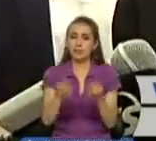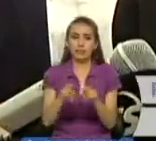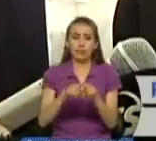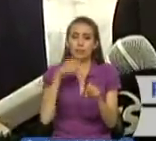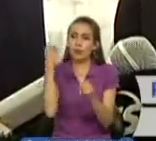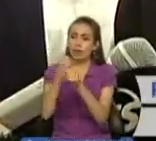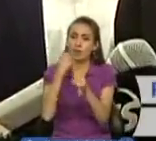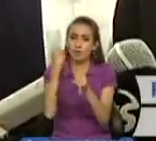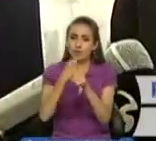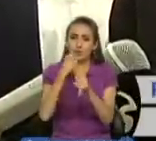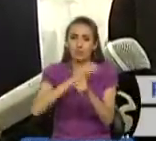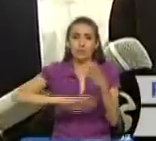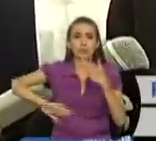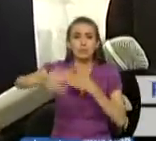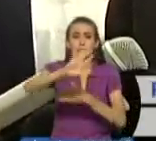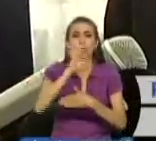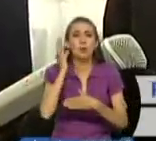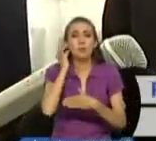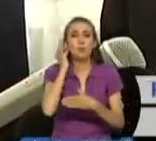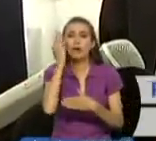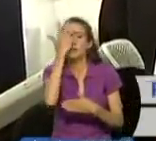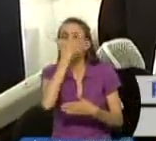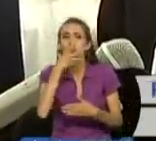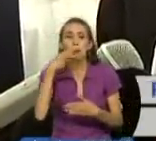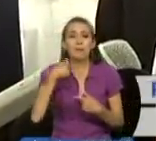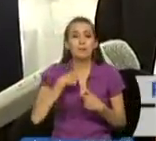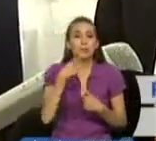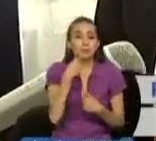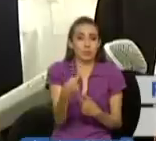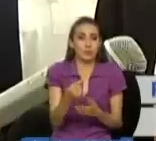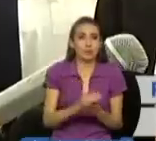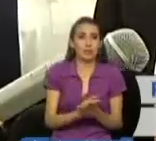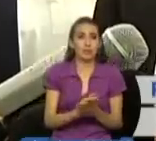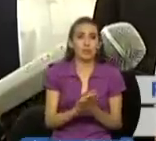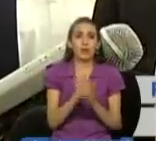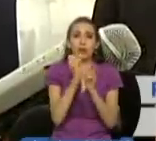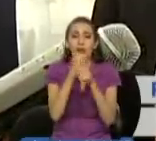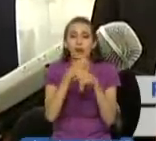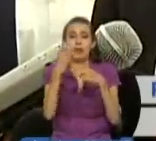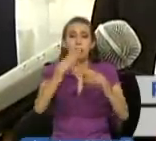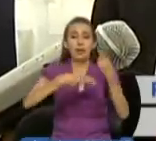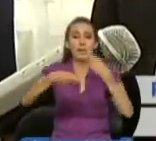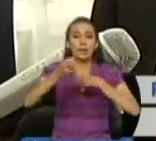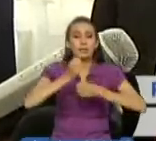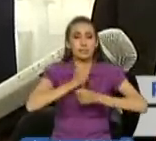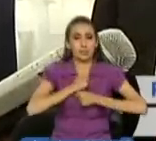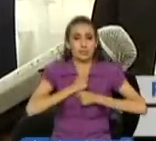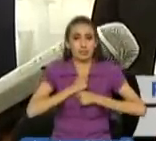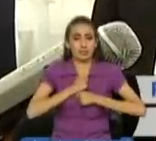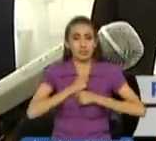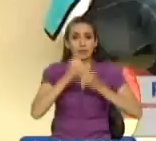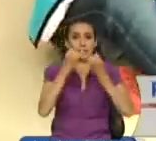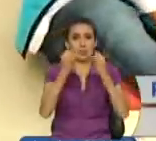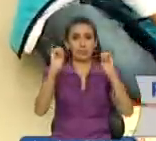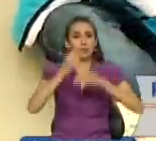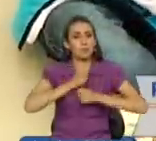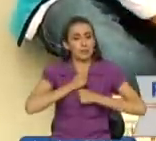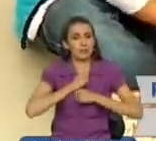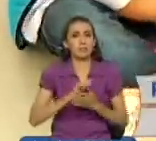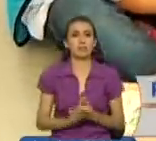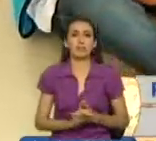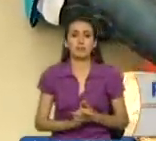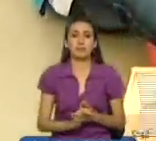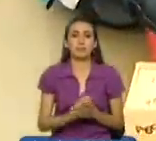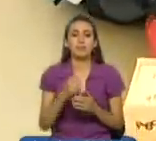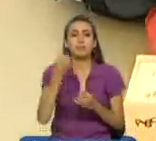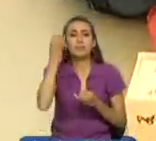ellas vamos a trabajar con estas mujeres maravillosas como digo para crear emprendimientos para que ellas se empoderen esta iniciativa